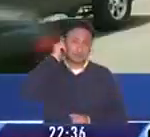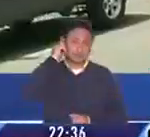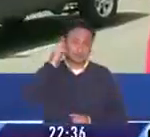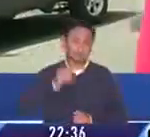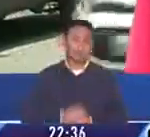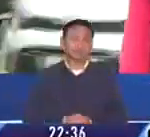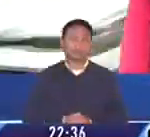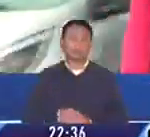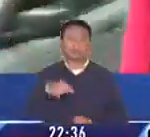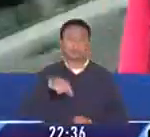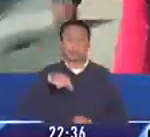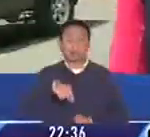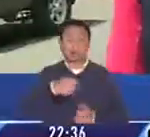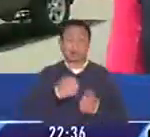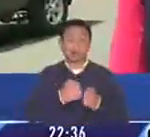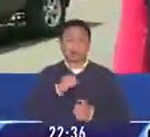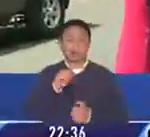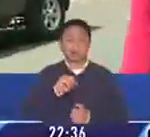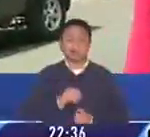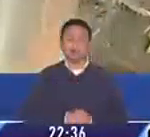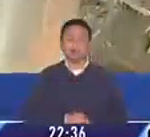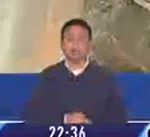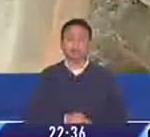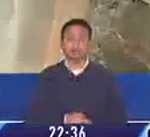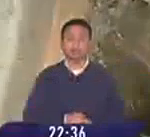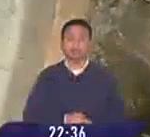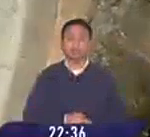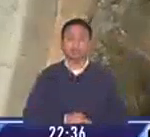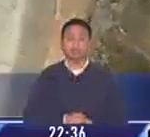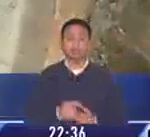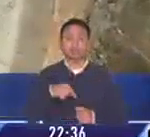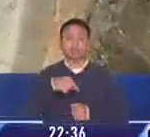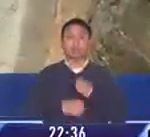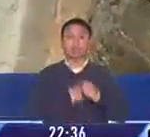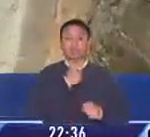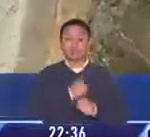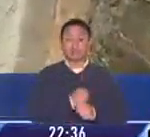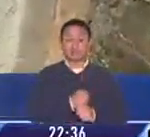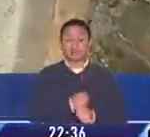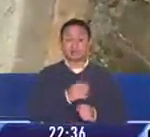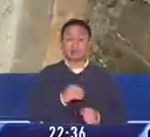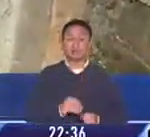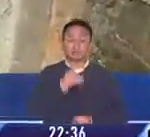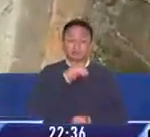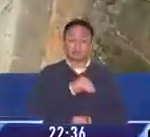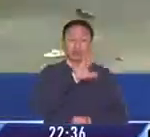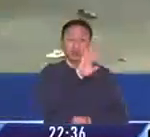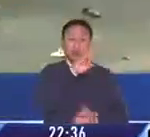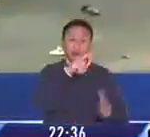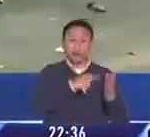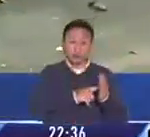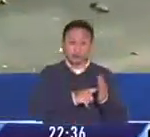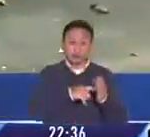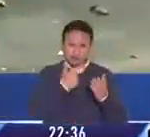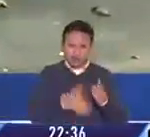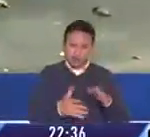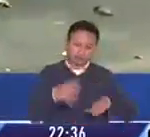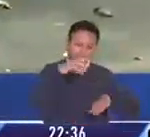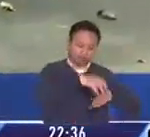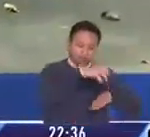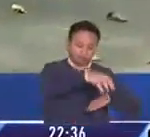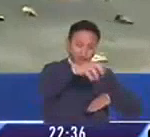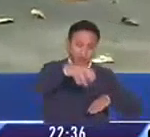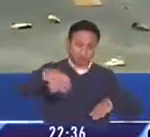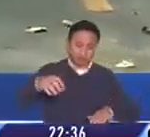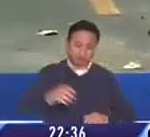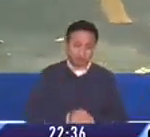los huecos y sí ha habido percances. En este año, la EMAPS ha repuesto más de 4.000 rejillas que fueron robadas. Pero